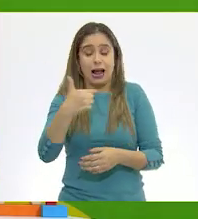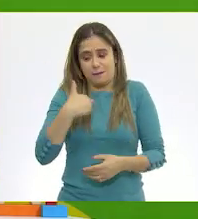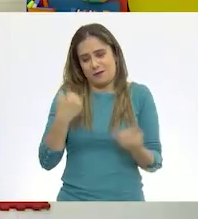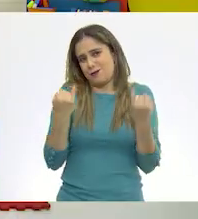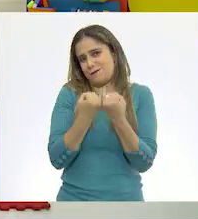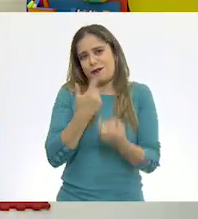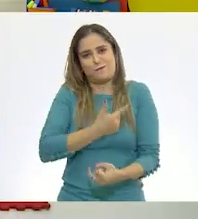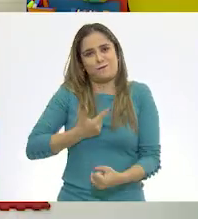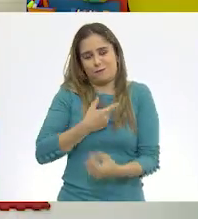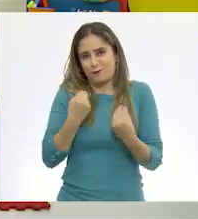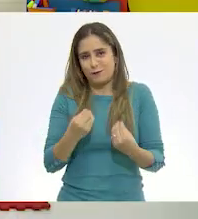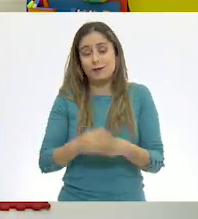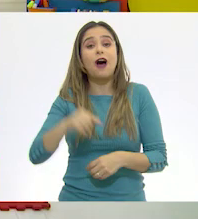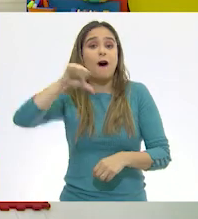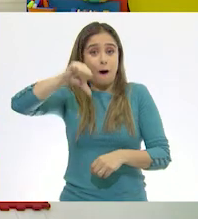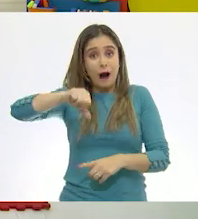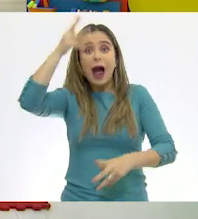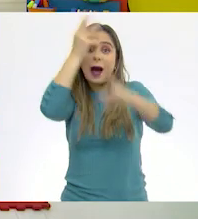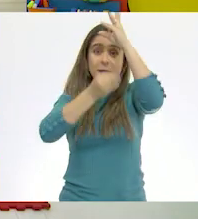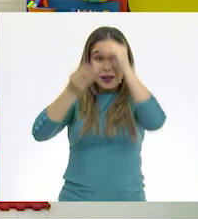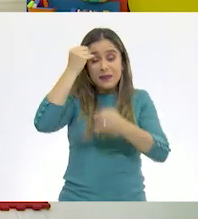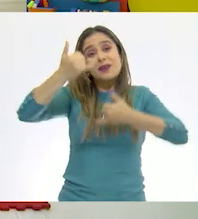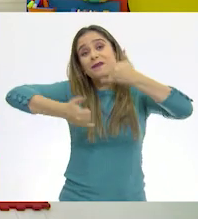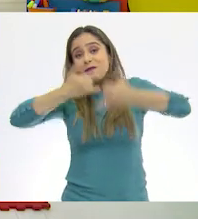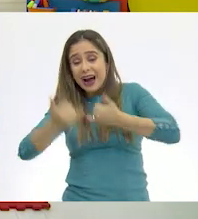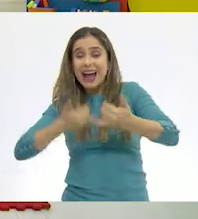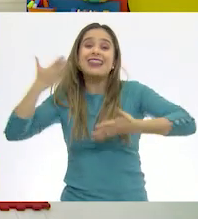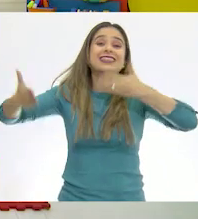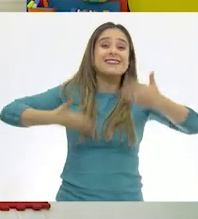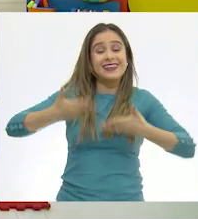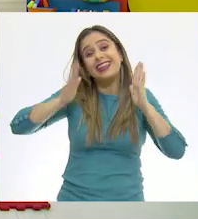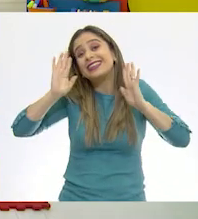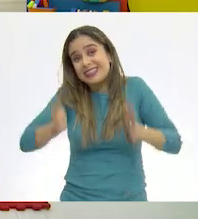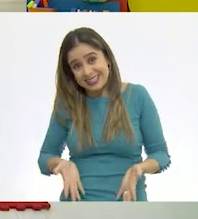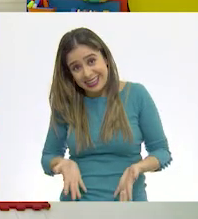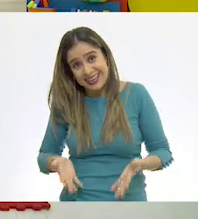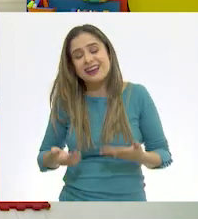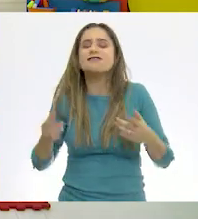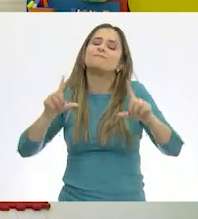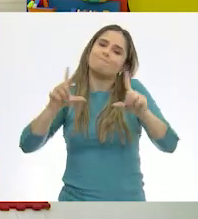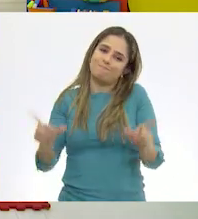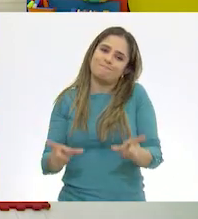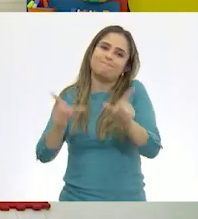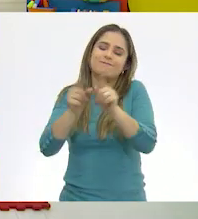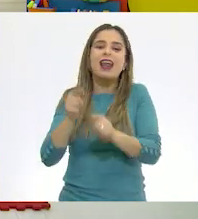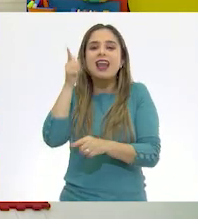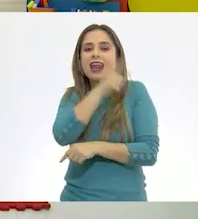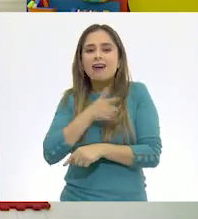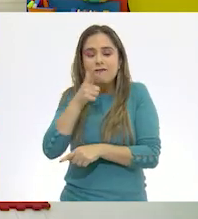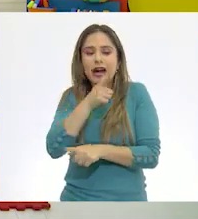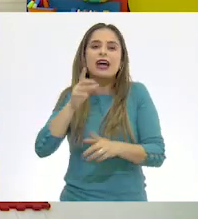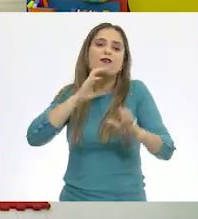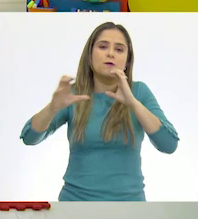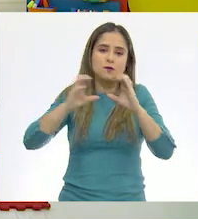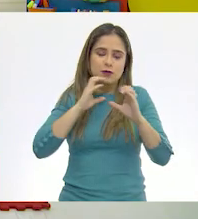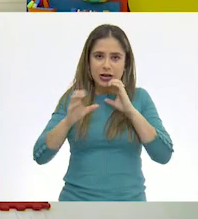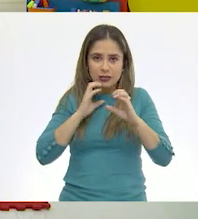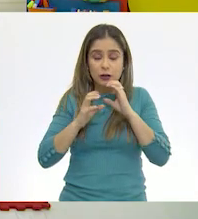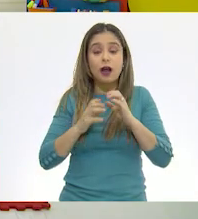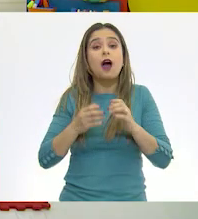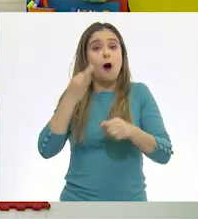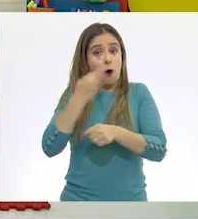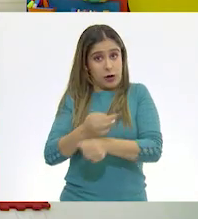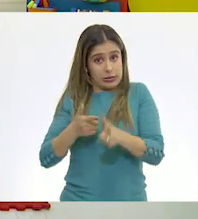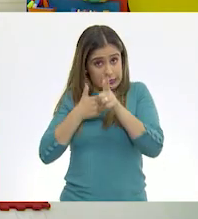mucho. Aprendimos mucho, jugamos y nos divertimos. Así que hemos terminado con lenguaje y comunicación, pero